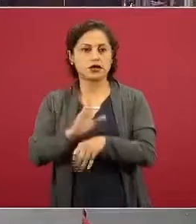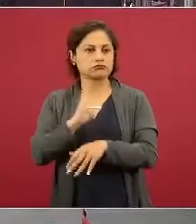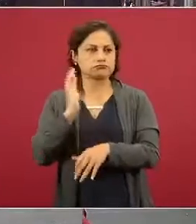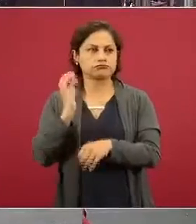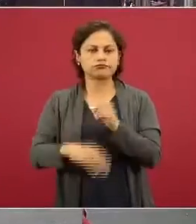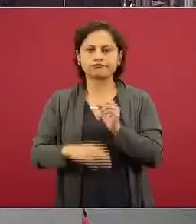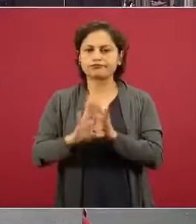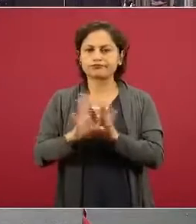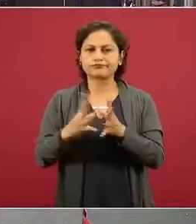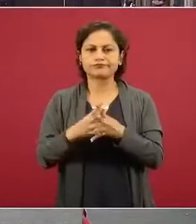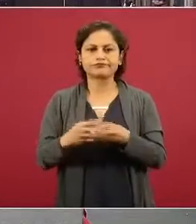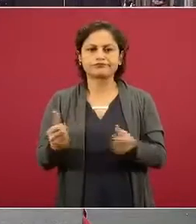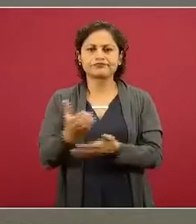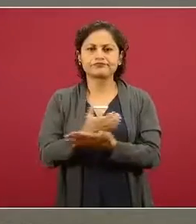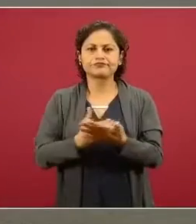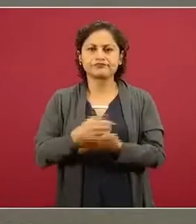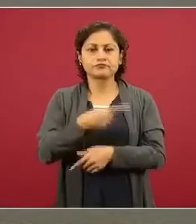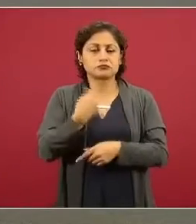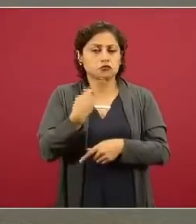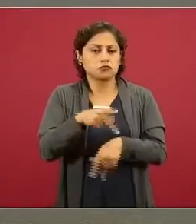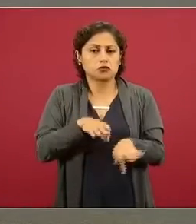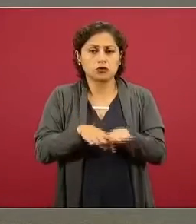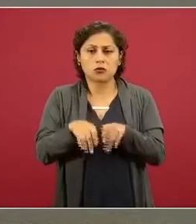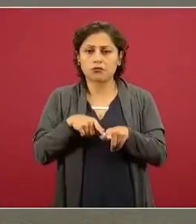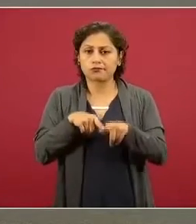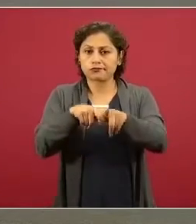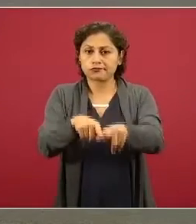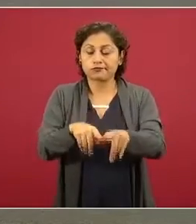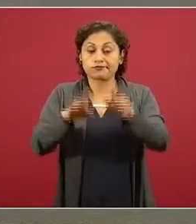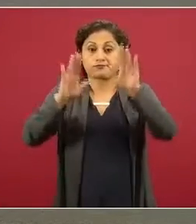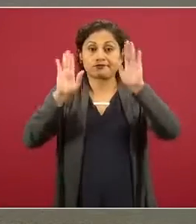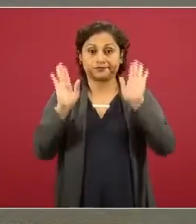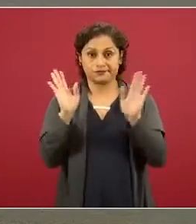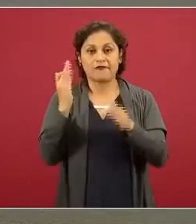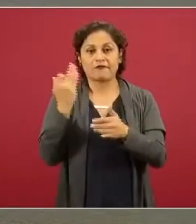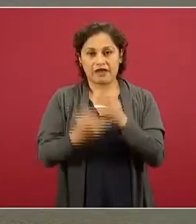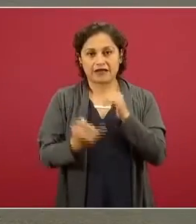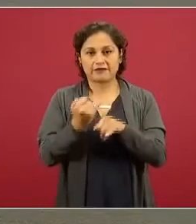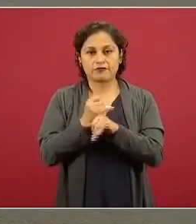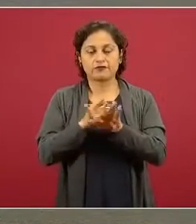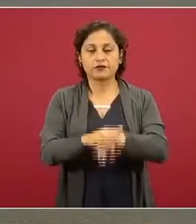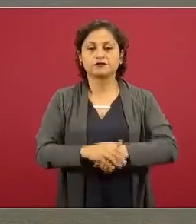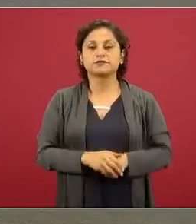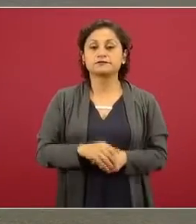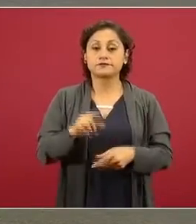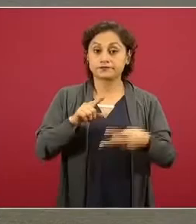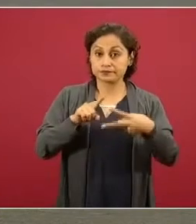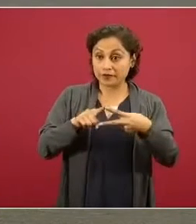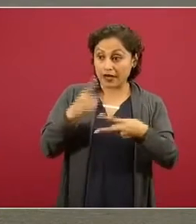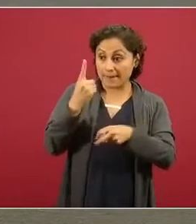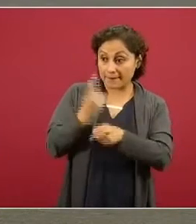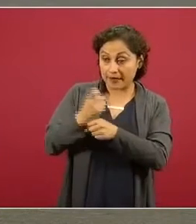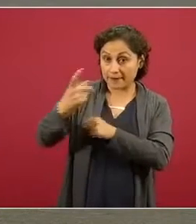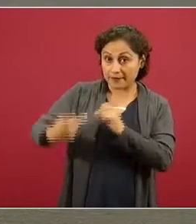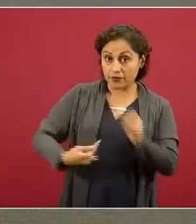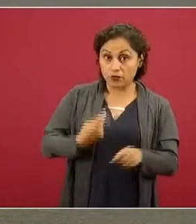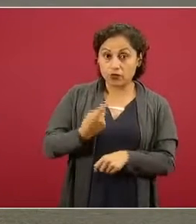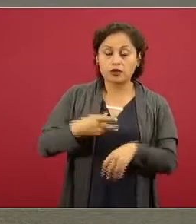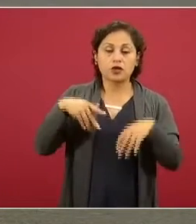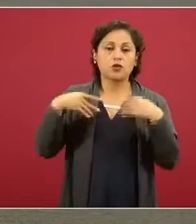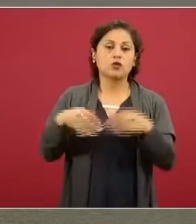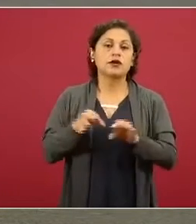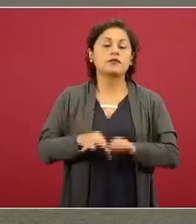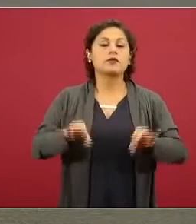también continuar con sus actividades, ¿no? Pero la primera pregunta creo que es muy importante porque